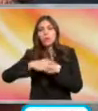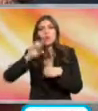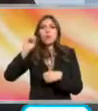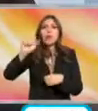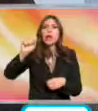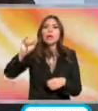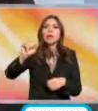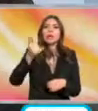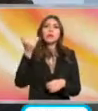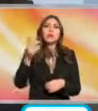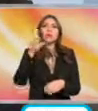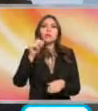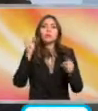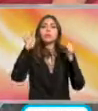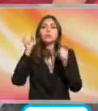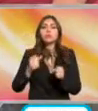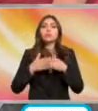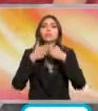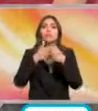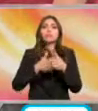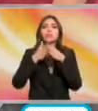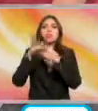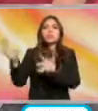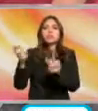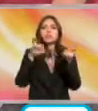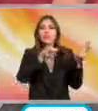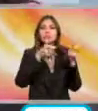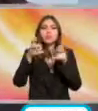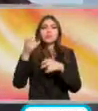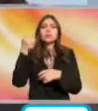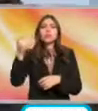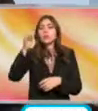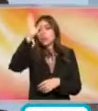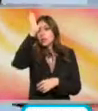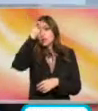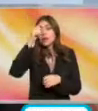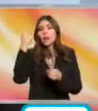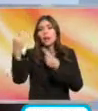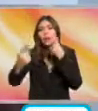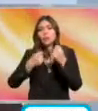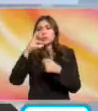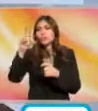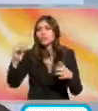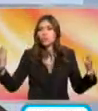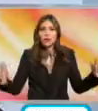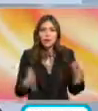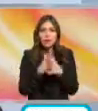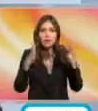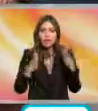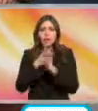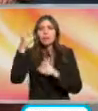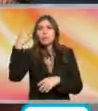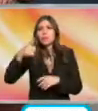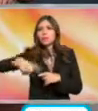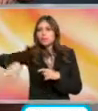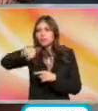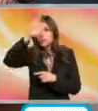seguras. Incluso muchas veces eran parte de esfuerzos de naciones que no estaban en guerra, pero sí